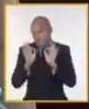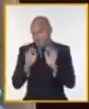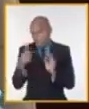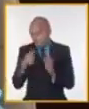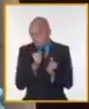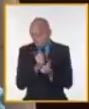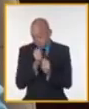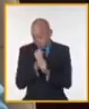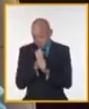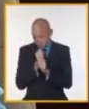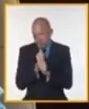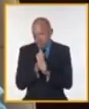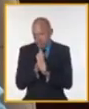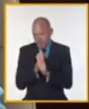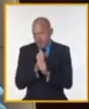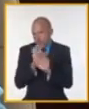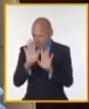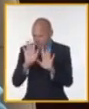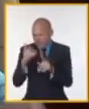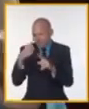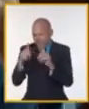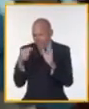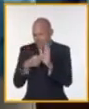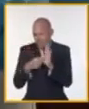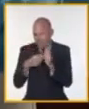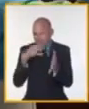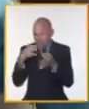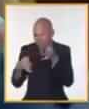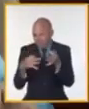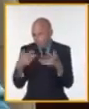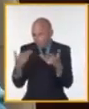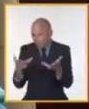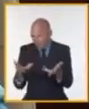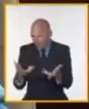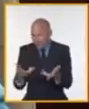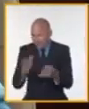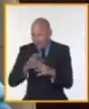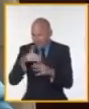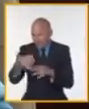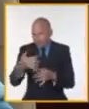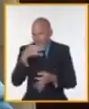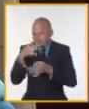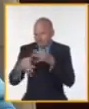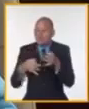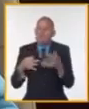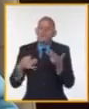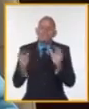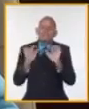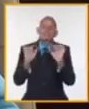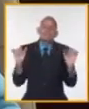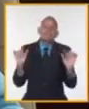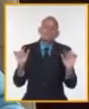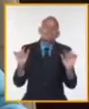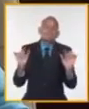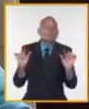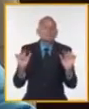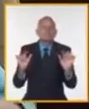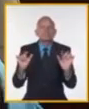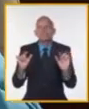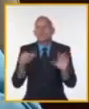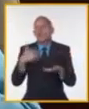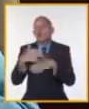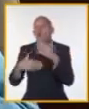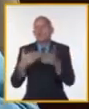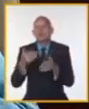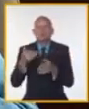hay un fenómeno que quiero aprovechar que se combina después con el tema del delito,